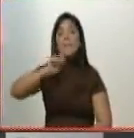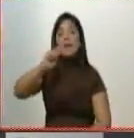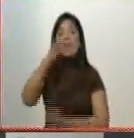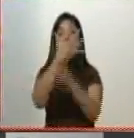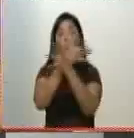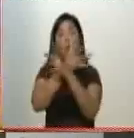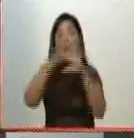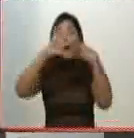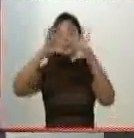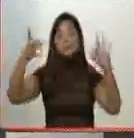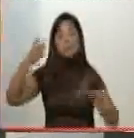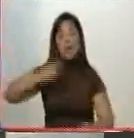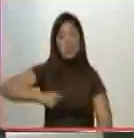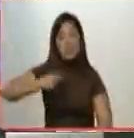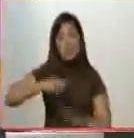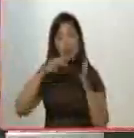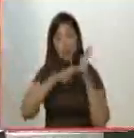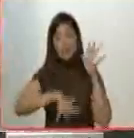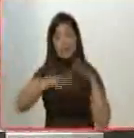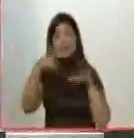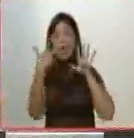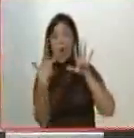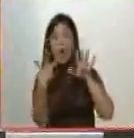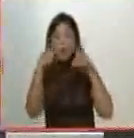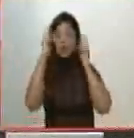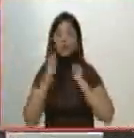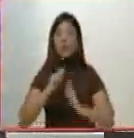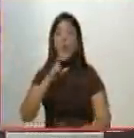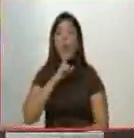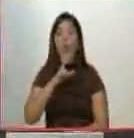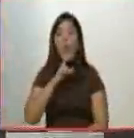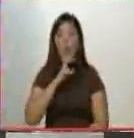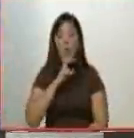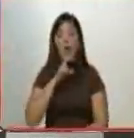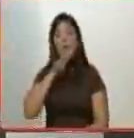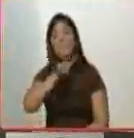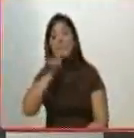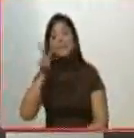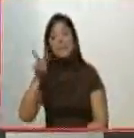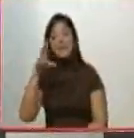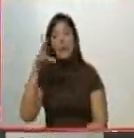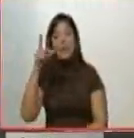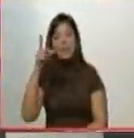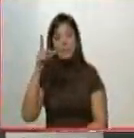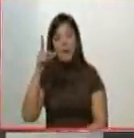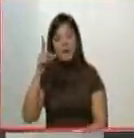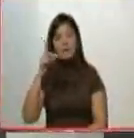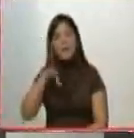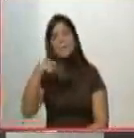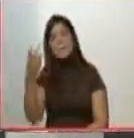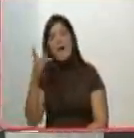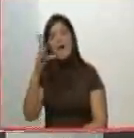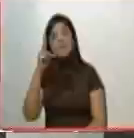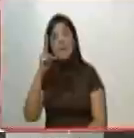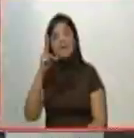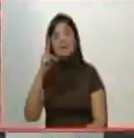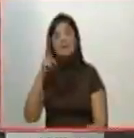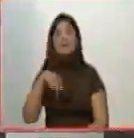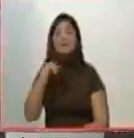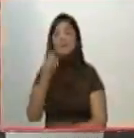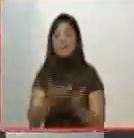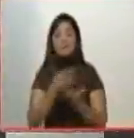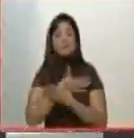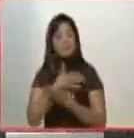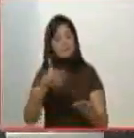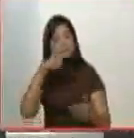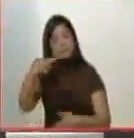Panamericanos Toronto 2015. 8 medallas de oro, 22 medallas de plata y 20 medallas de bronce que están dedicadas a todo el